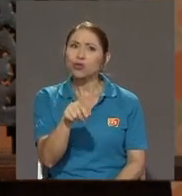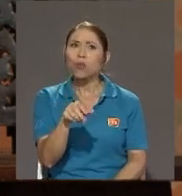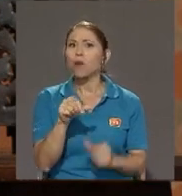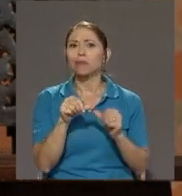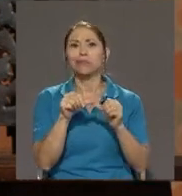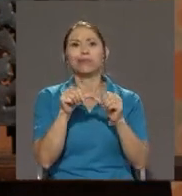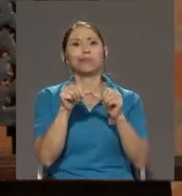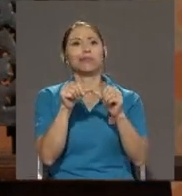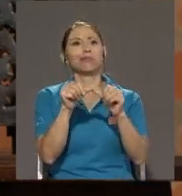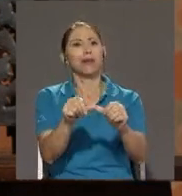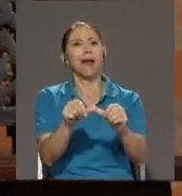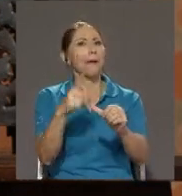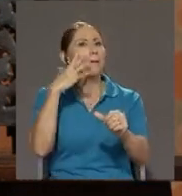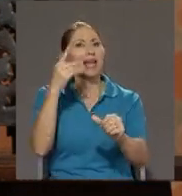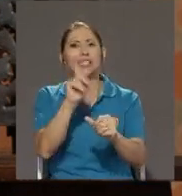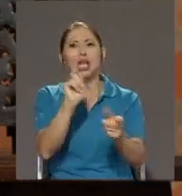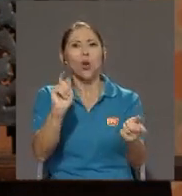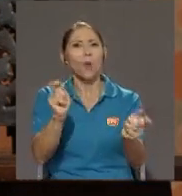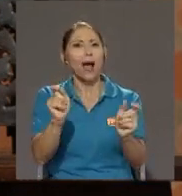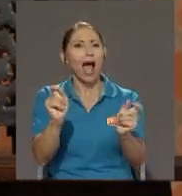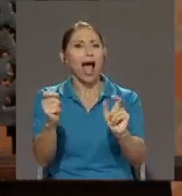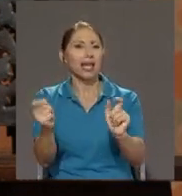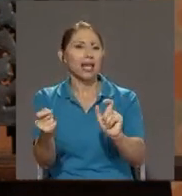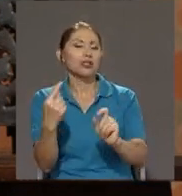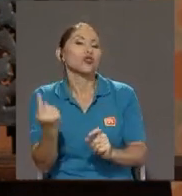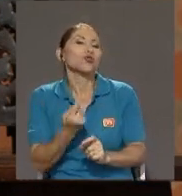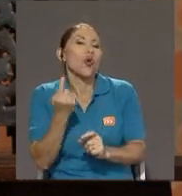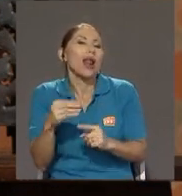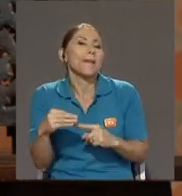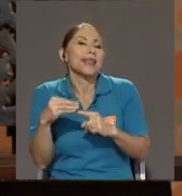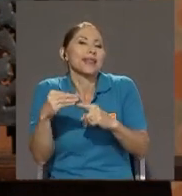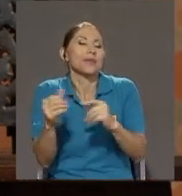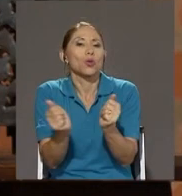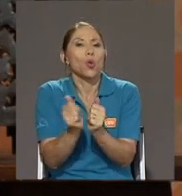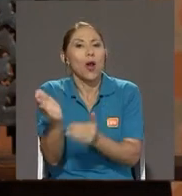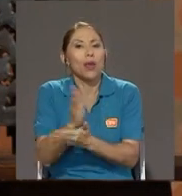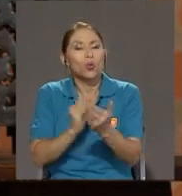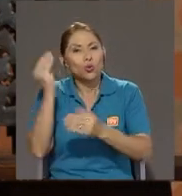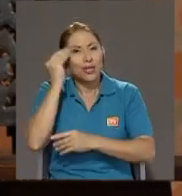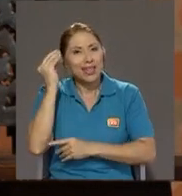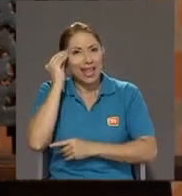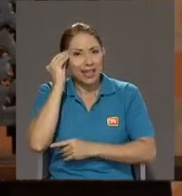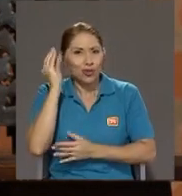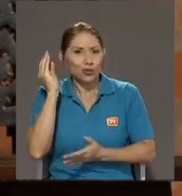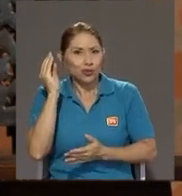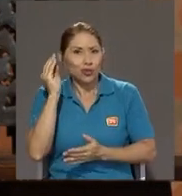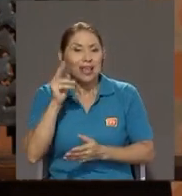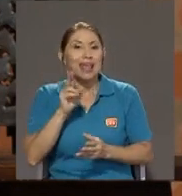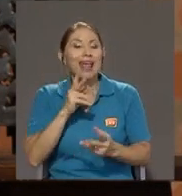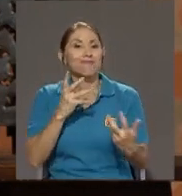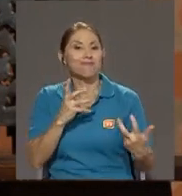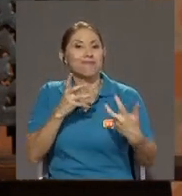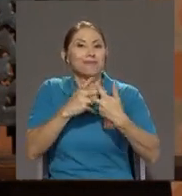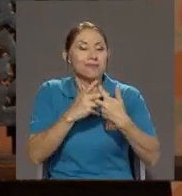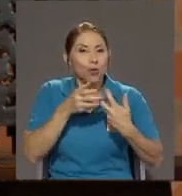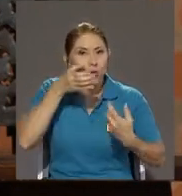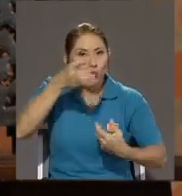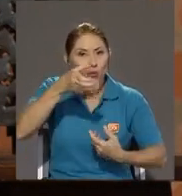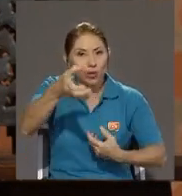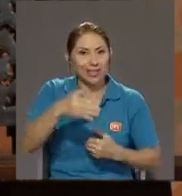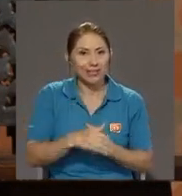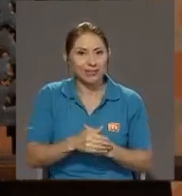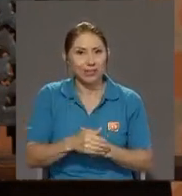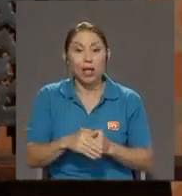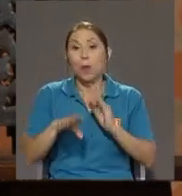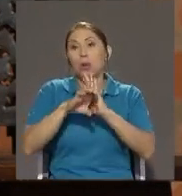no pareciera variar más que por ciertos criterios que parecieran responder más a temas culturales. Es decir, el nivel de